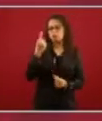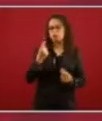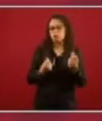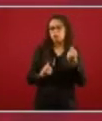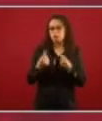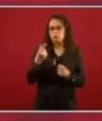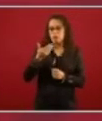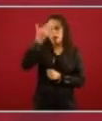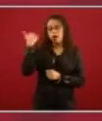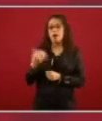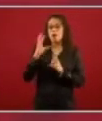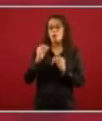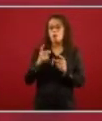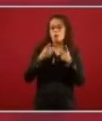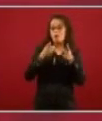que tenían antes,